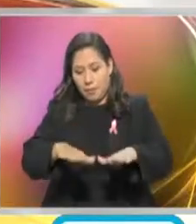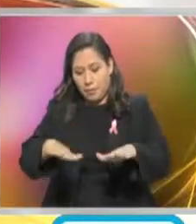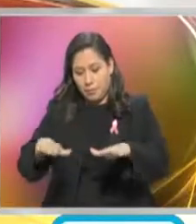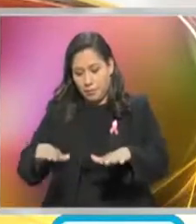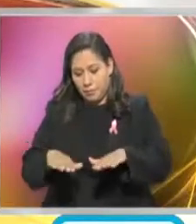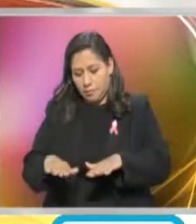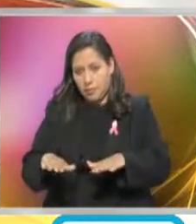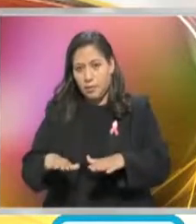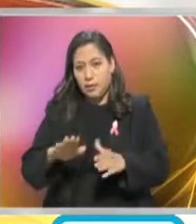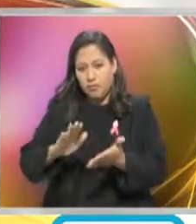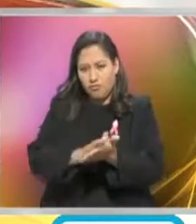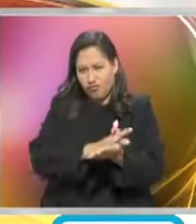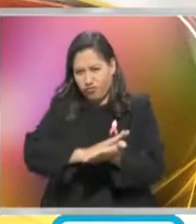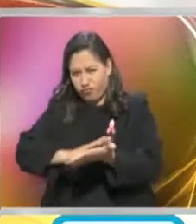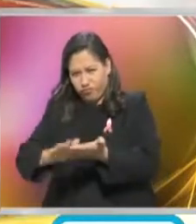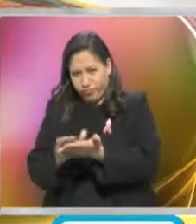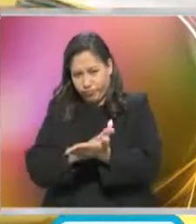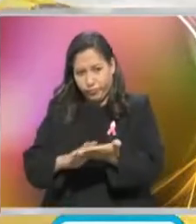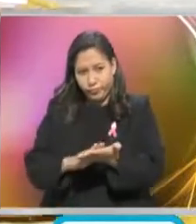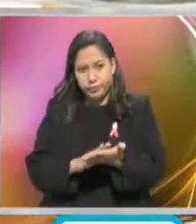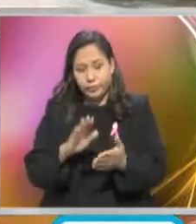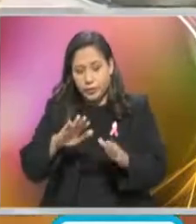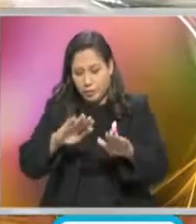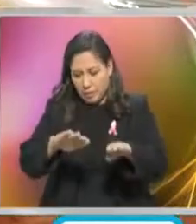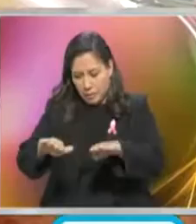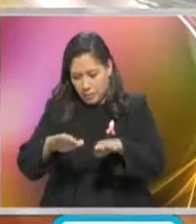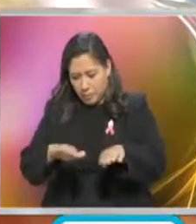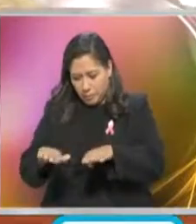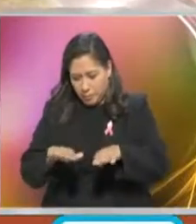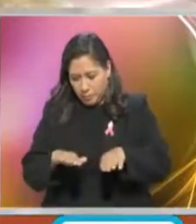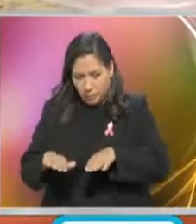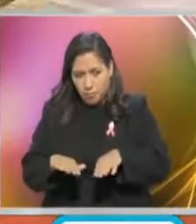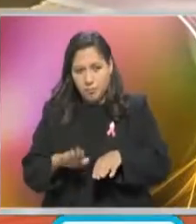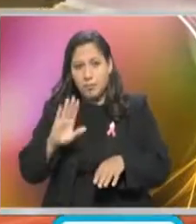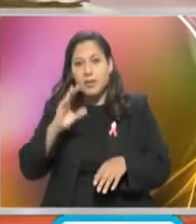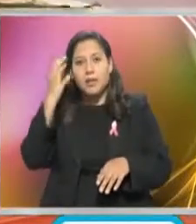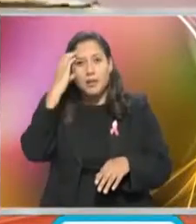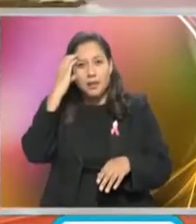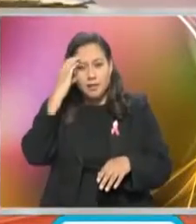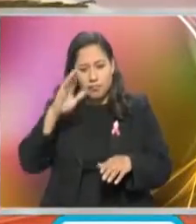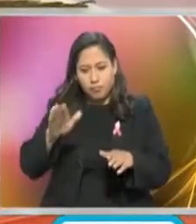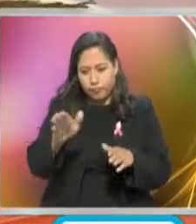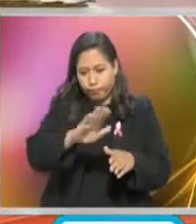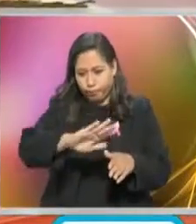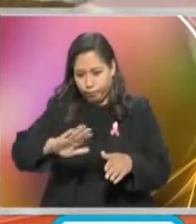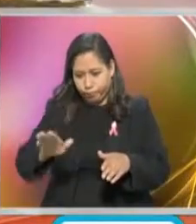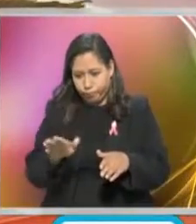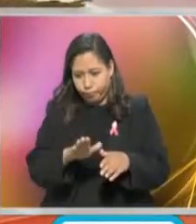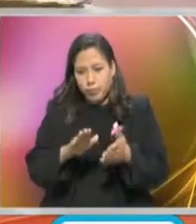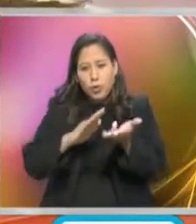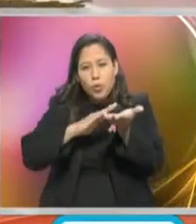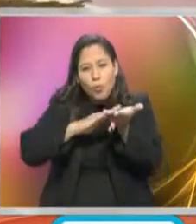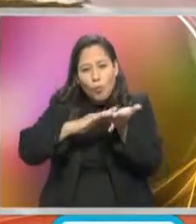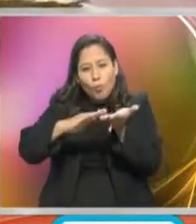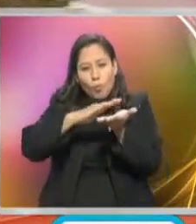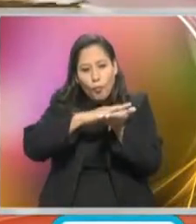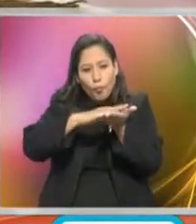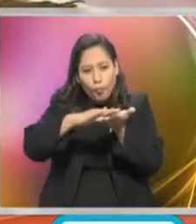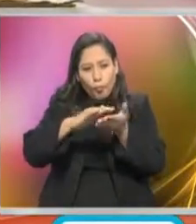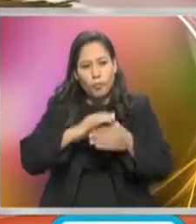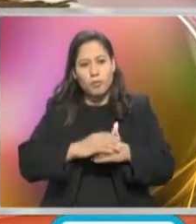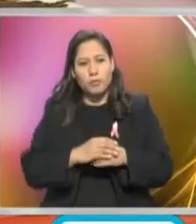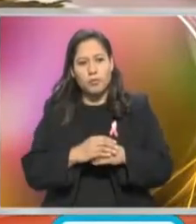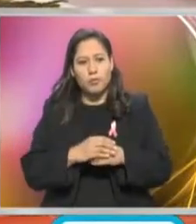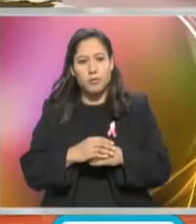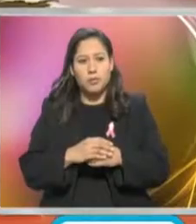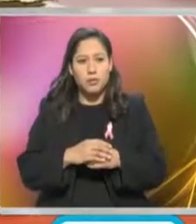extenderlo un poco, ¿sí? Y ir apachurrando, que quede una cama de arroz como muy delgadita, ¿no? Solo